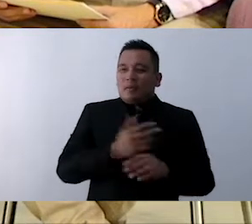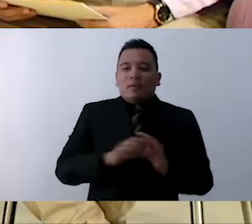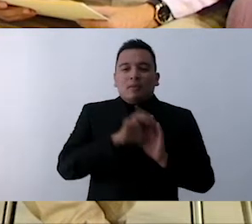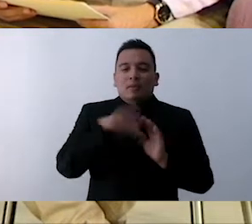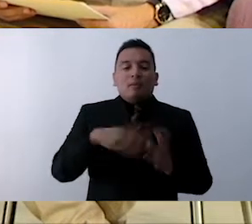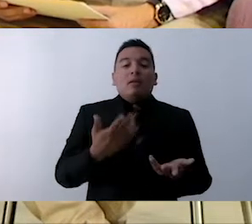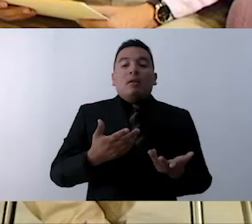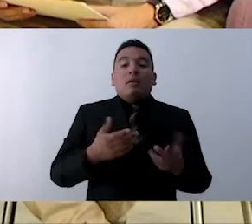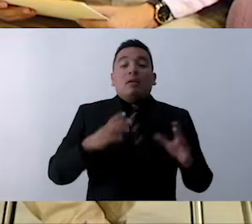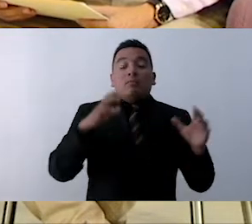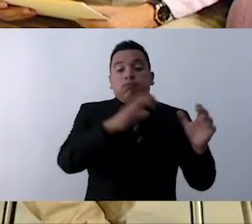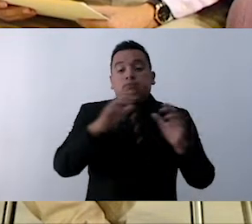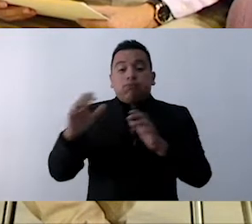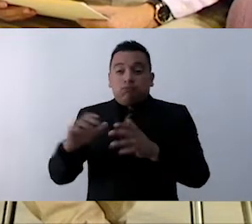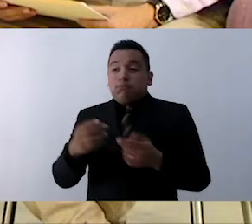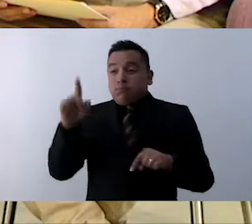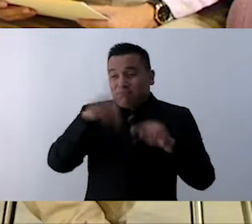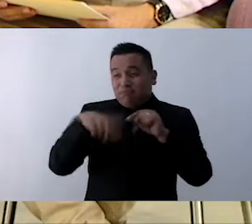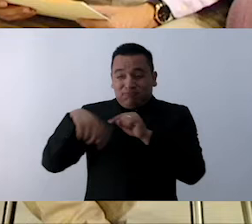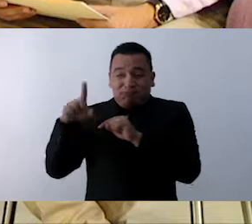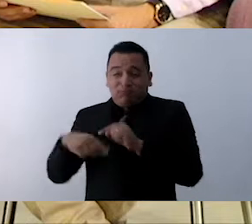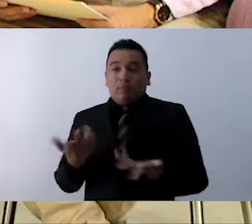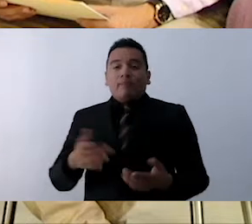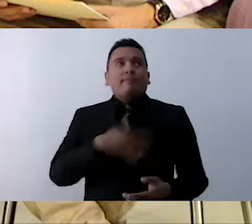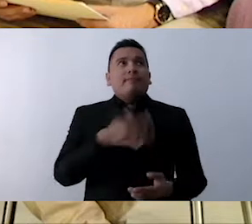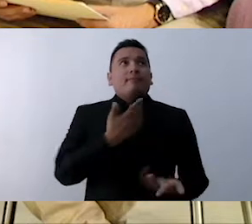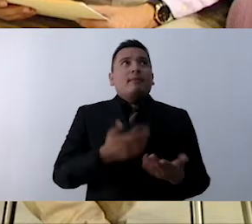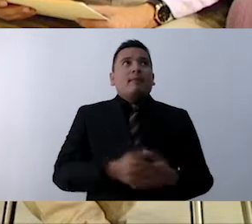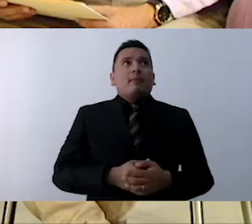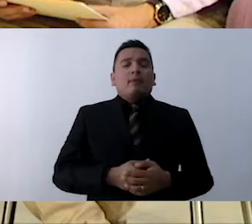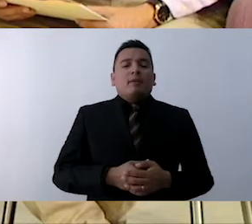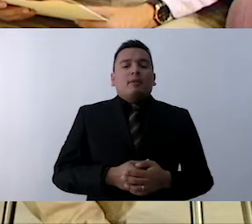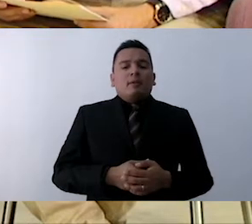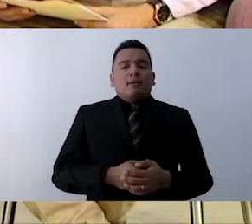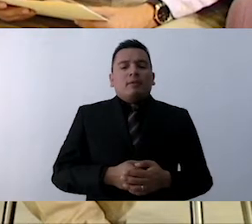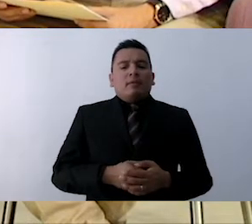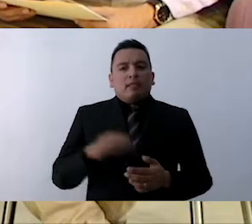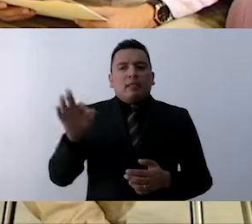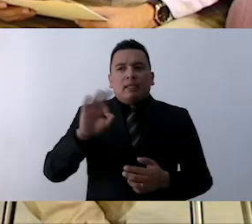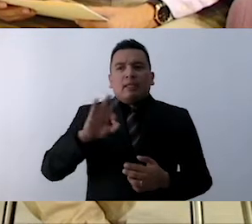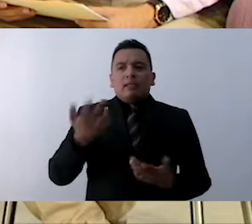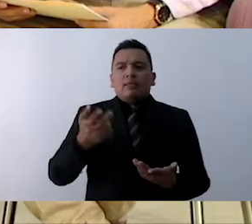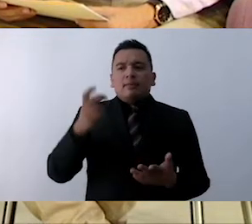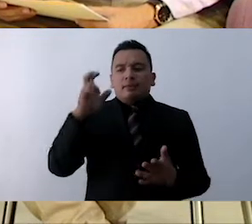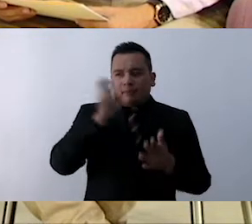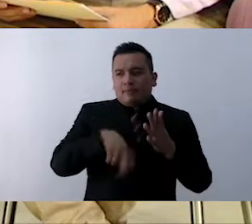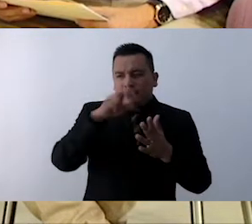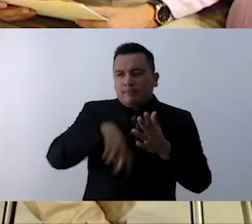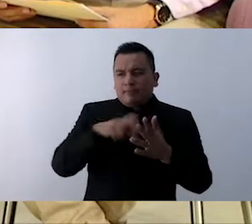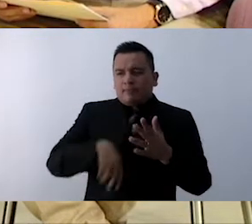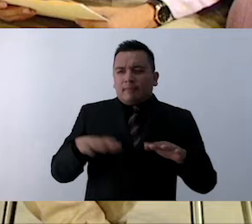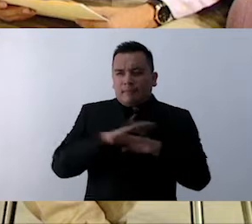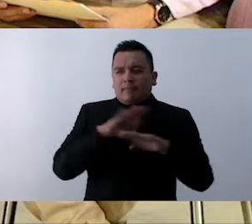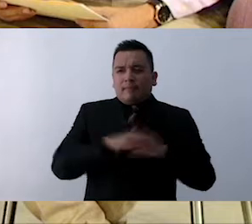reforma electoral de desaparición de los organismos públicos locales electorales, los OPLES, a mí me parece que si bien se pueden hacer